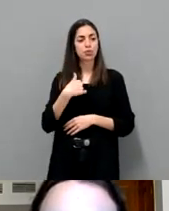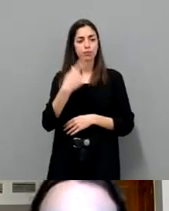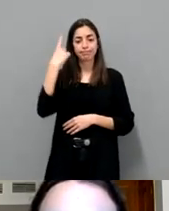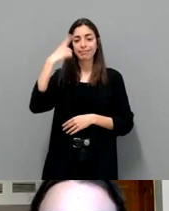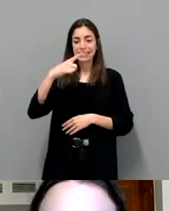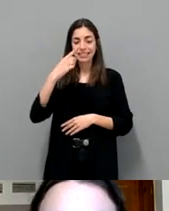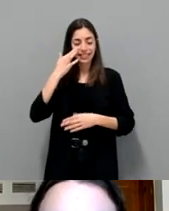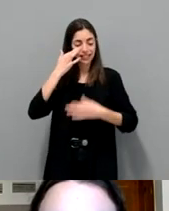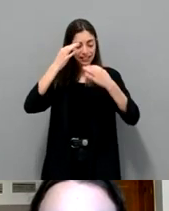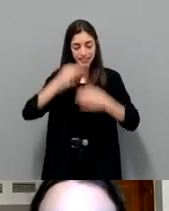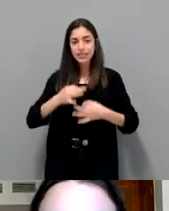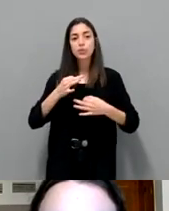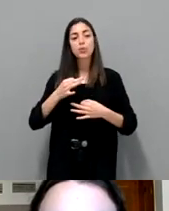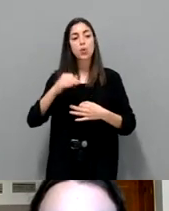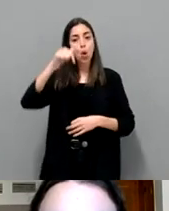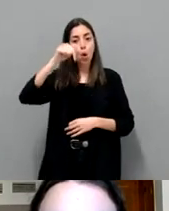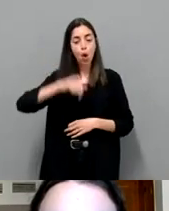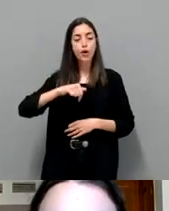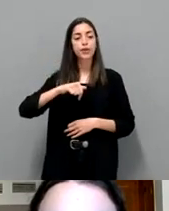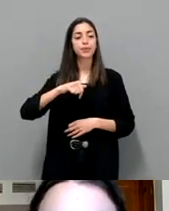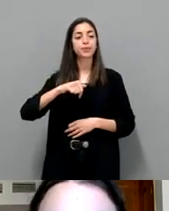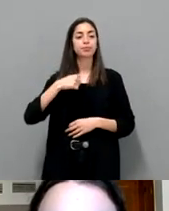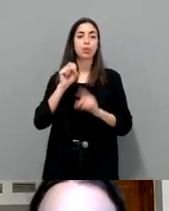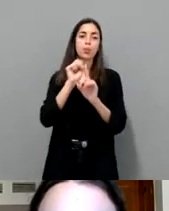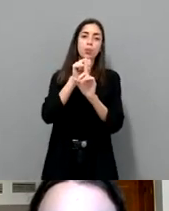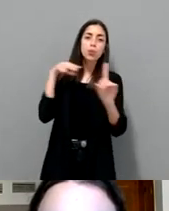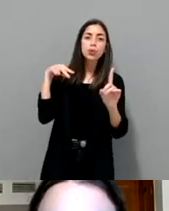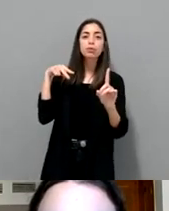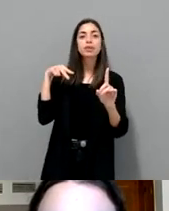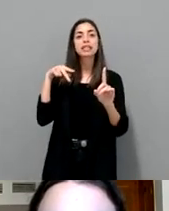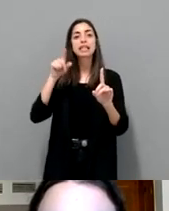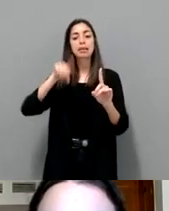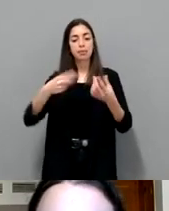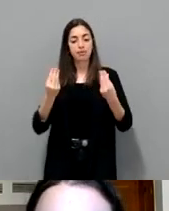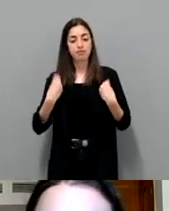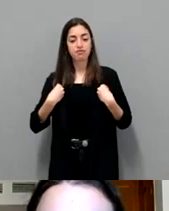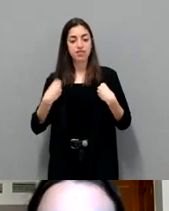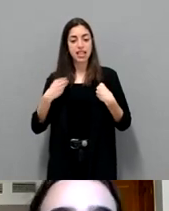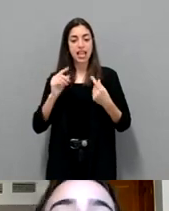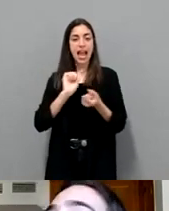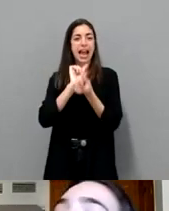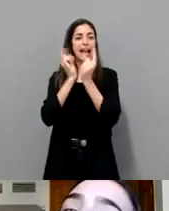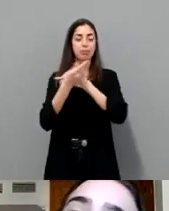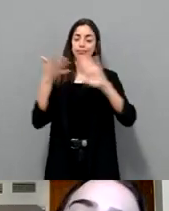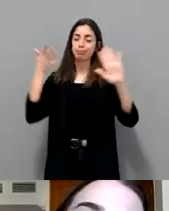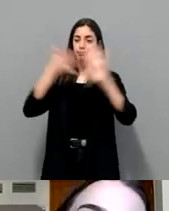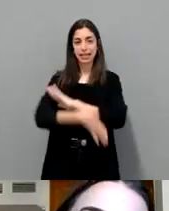además de que hoy vuestra visión y vuestras vidas van a cambiar para siempre.